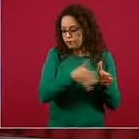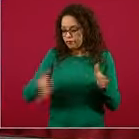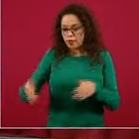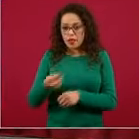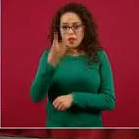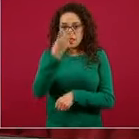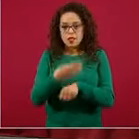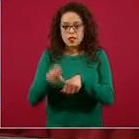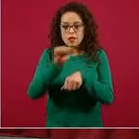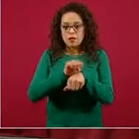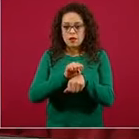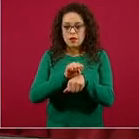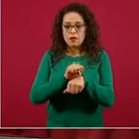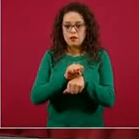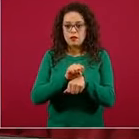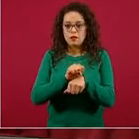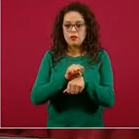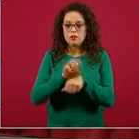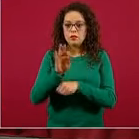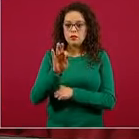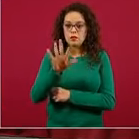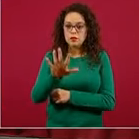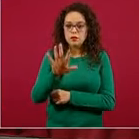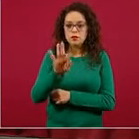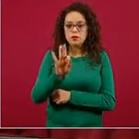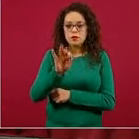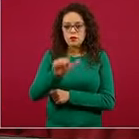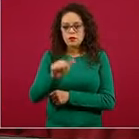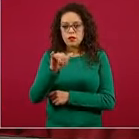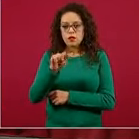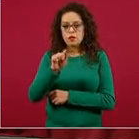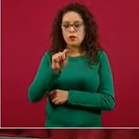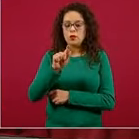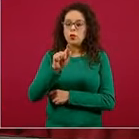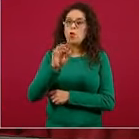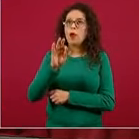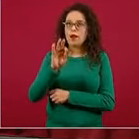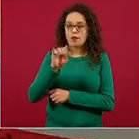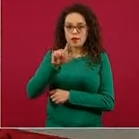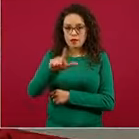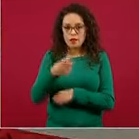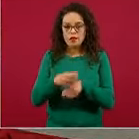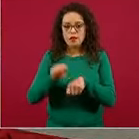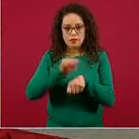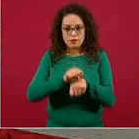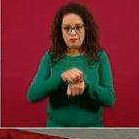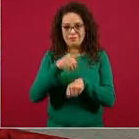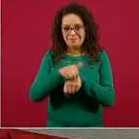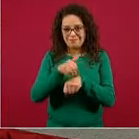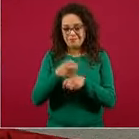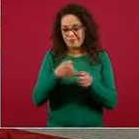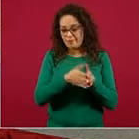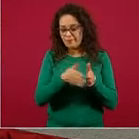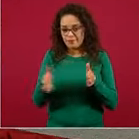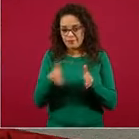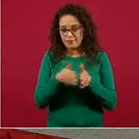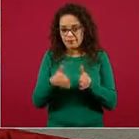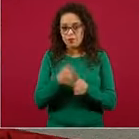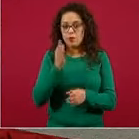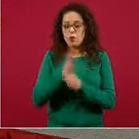semanas, 45, 46 y 47. El día de mañana estaremos abriendo la gráfica de la